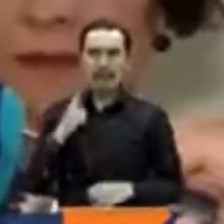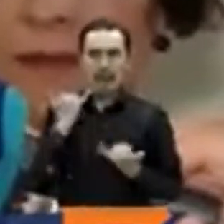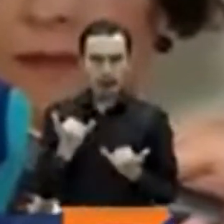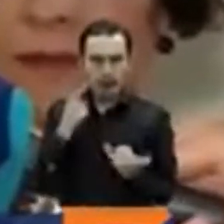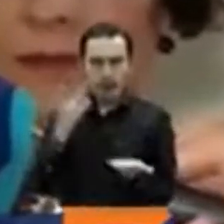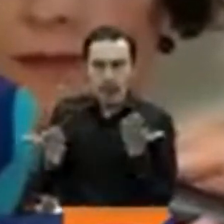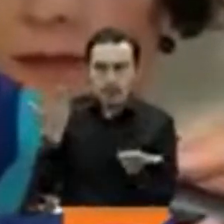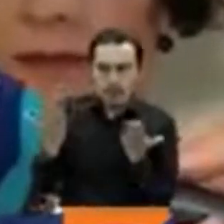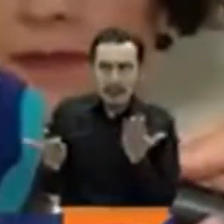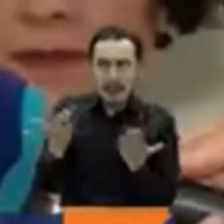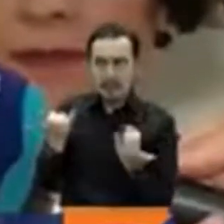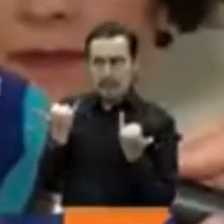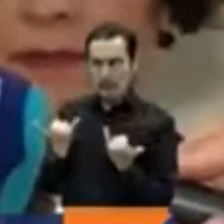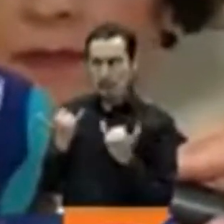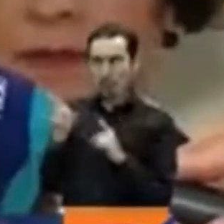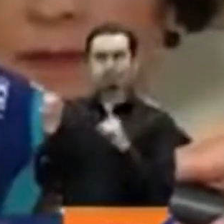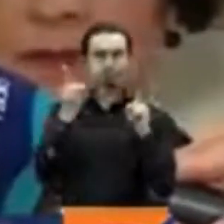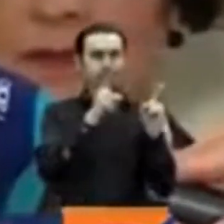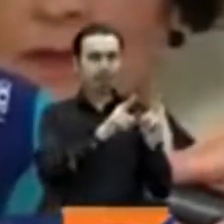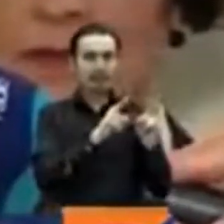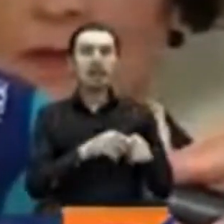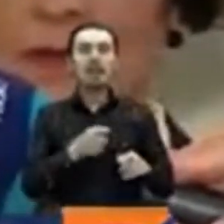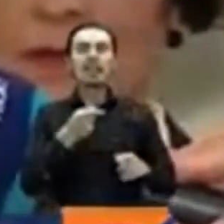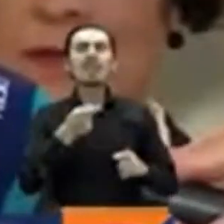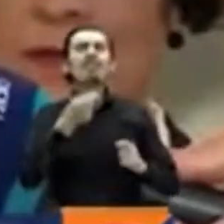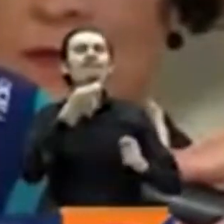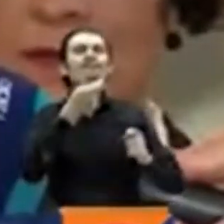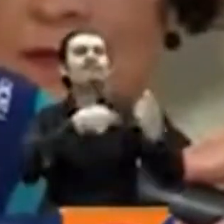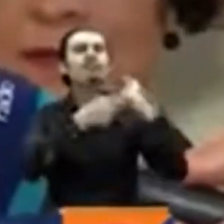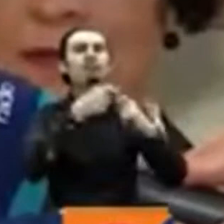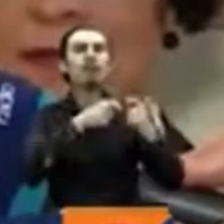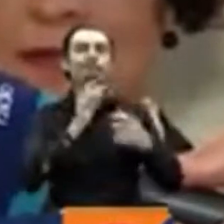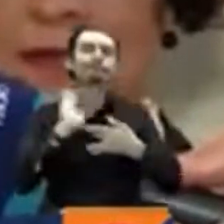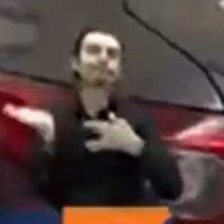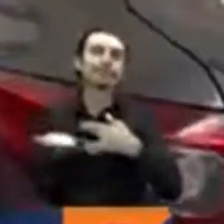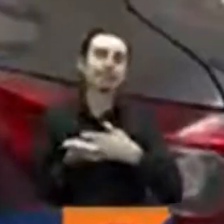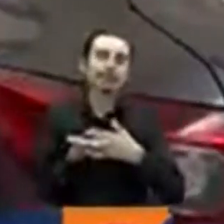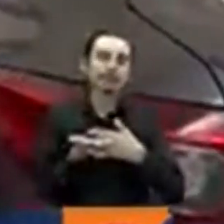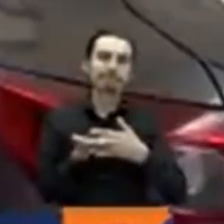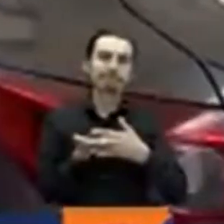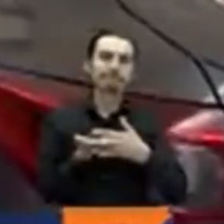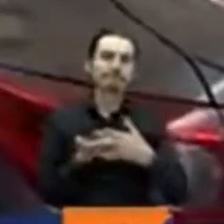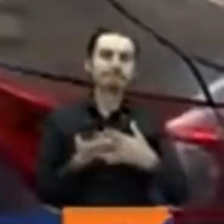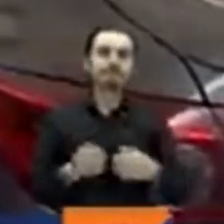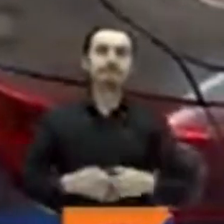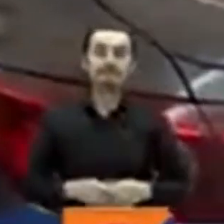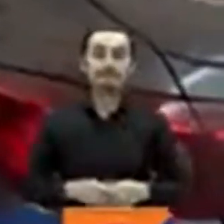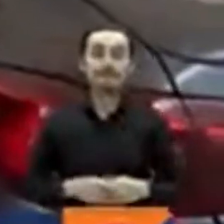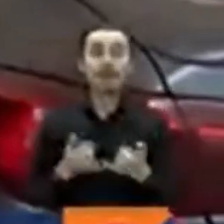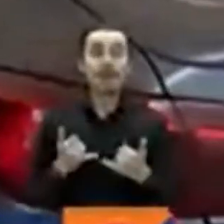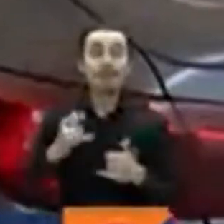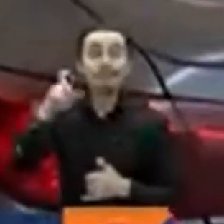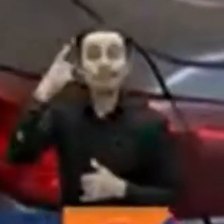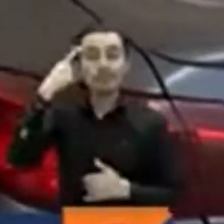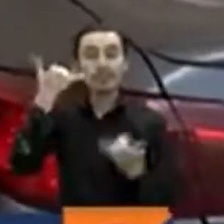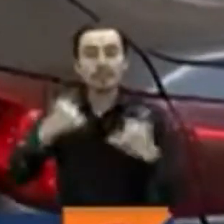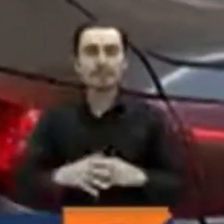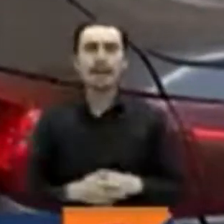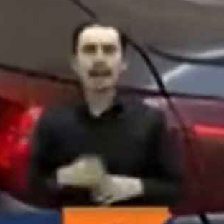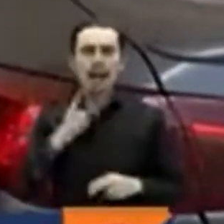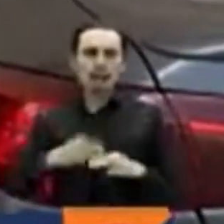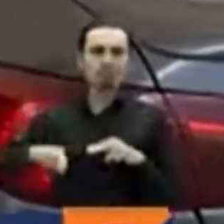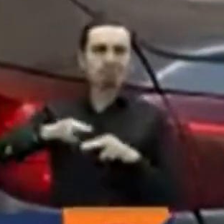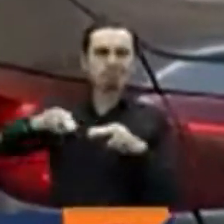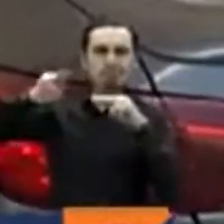épocas de precios altos, y vendiera a mitad de su valor Por ahora el gobierno ha descartado el alza en